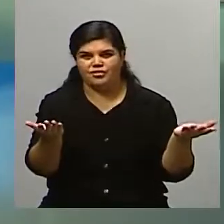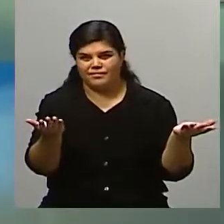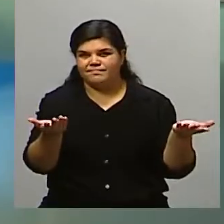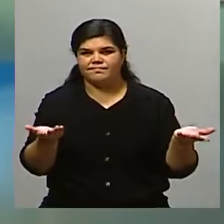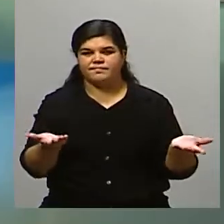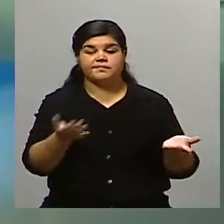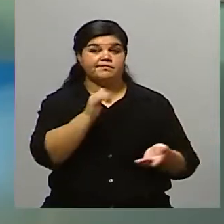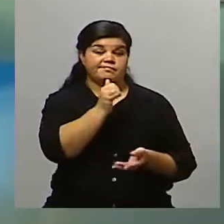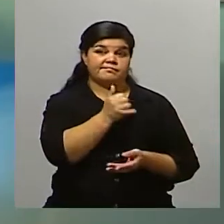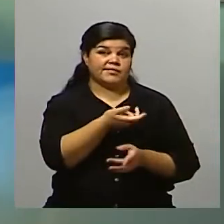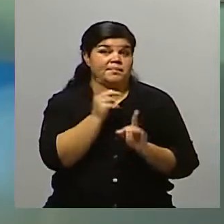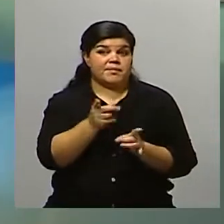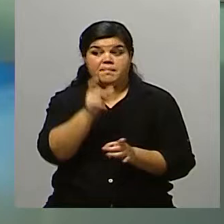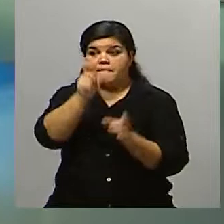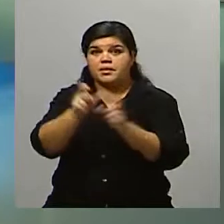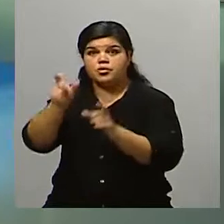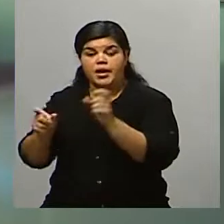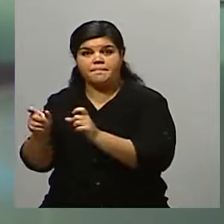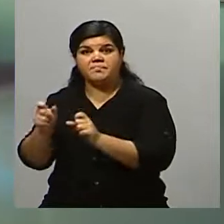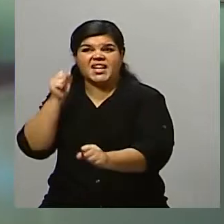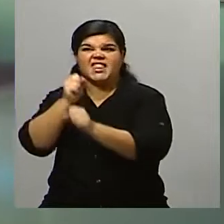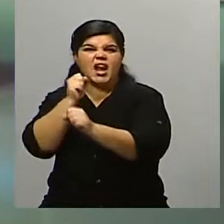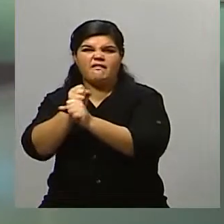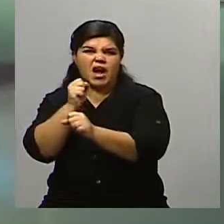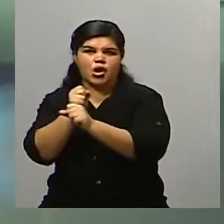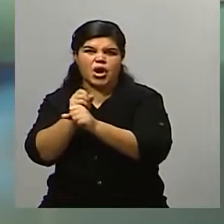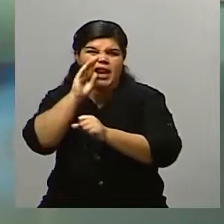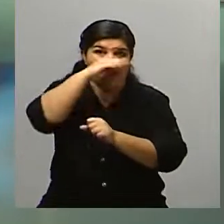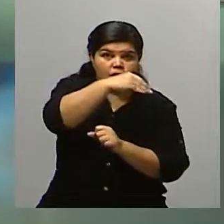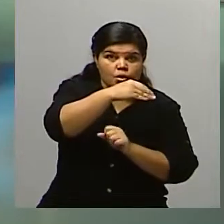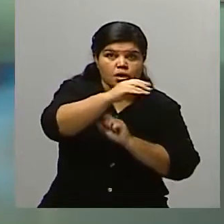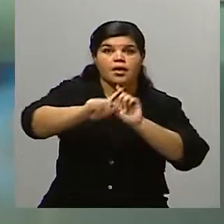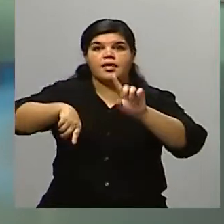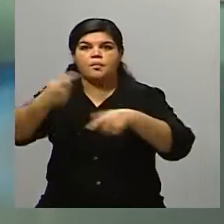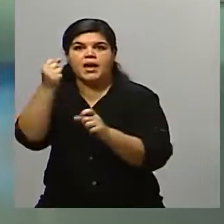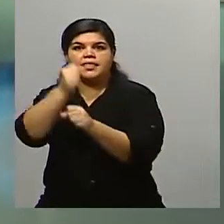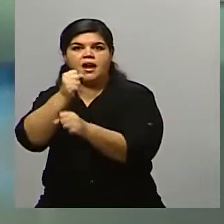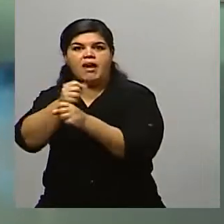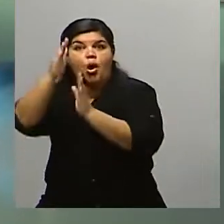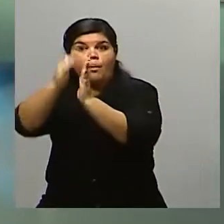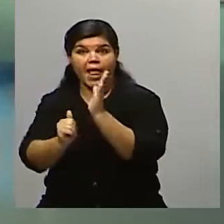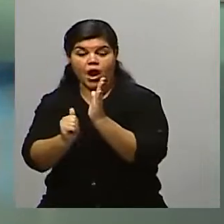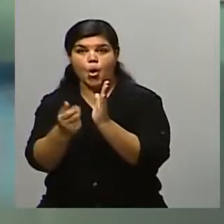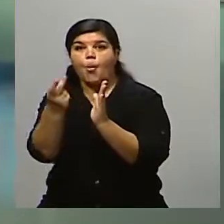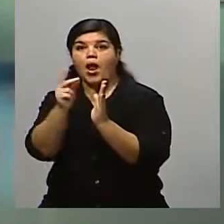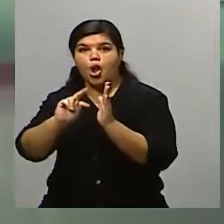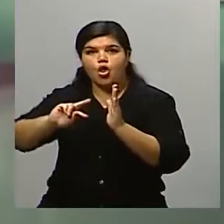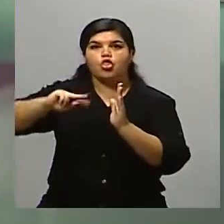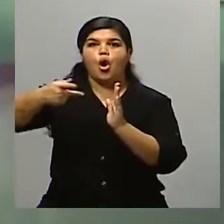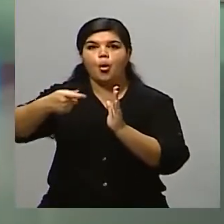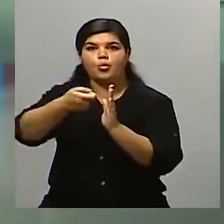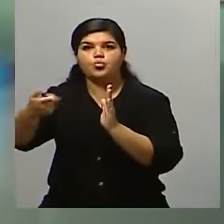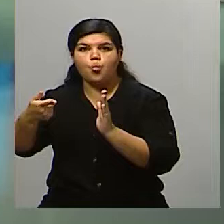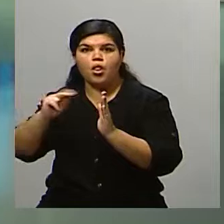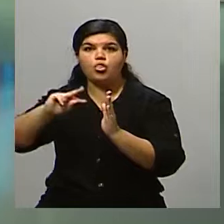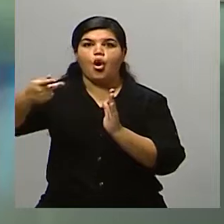persona tiene un trabajo no registrado y pasa a tener un trabajo registrado del doble, supongamos, ¿no? Sí. Del doble del valor. Va a aportar y